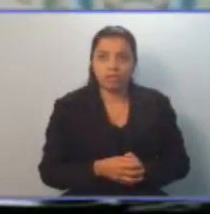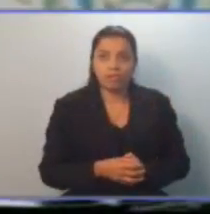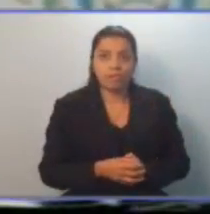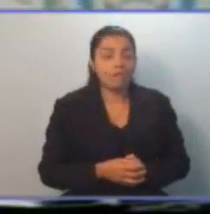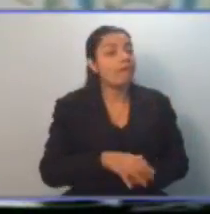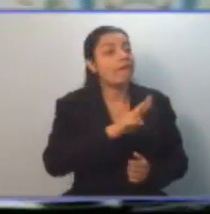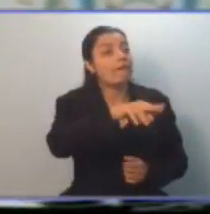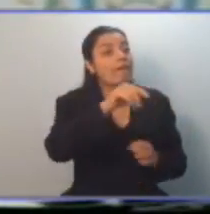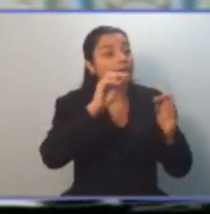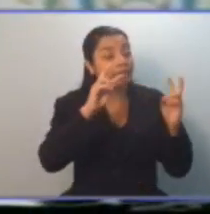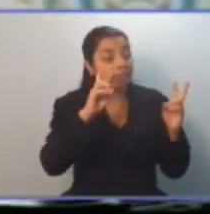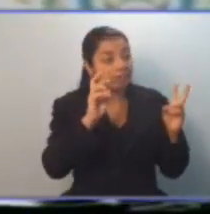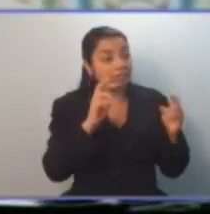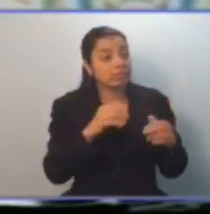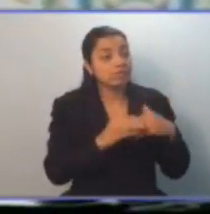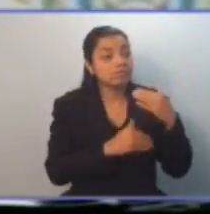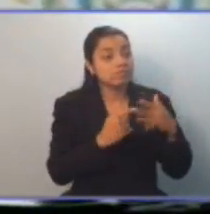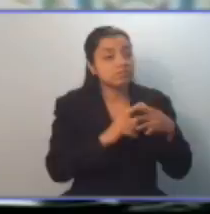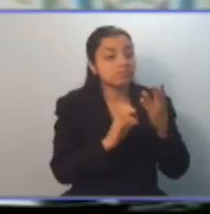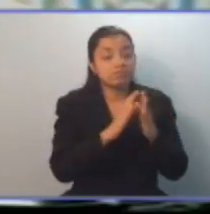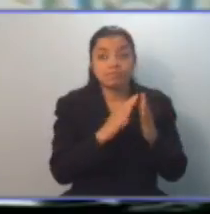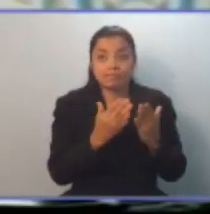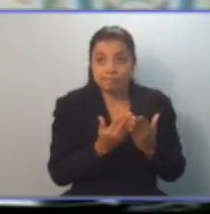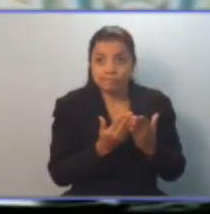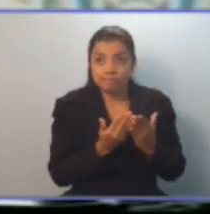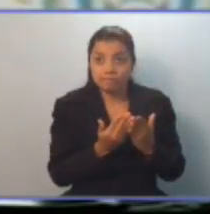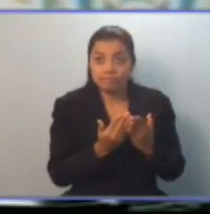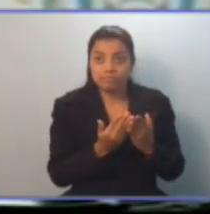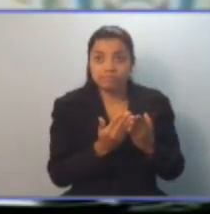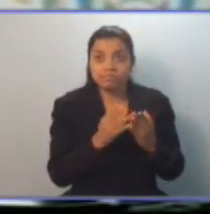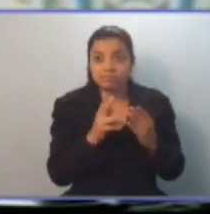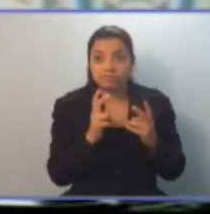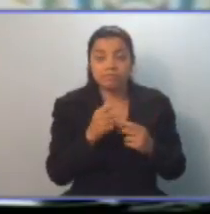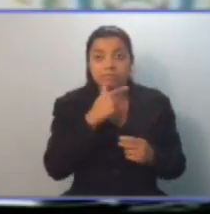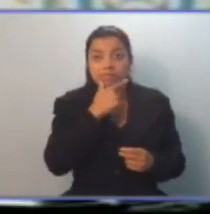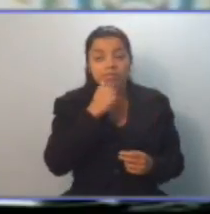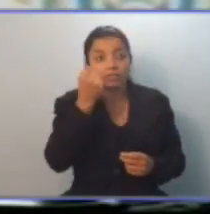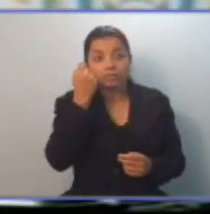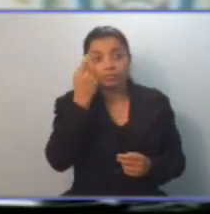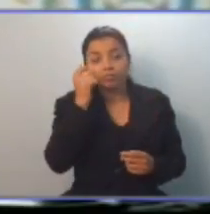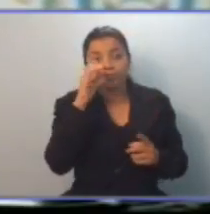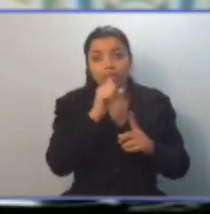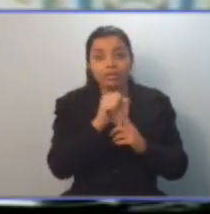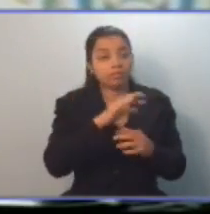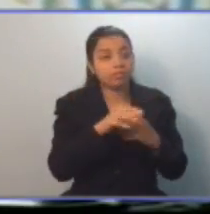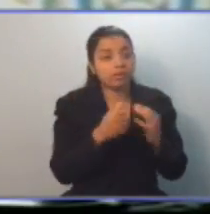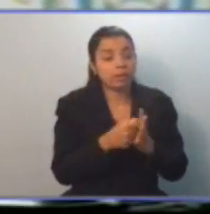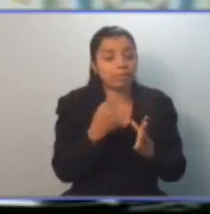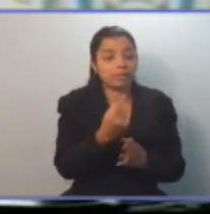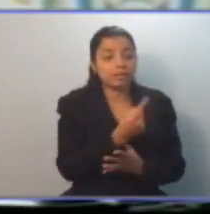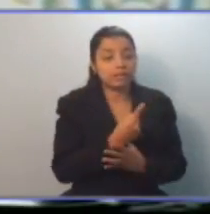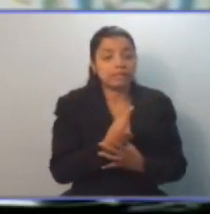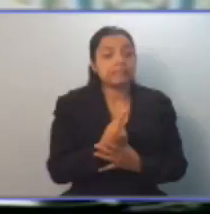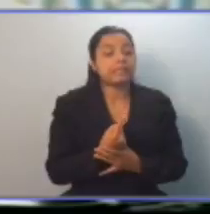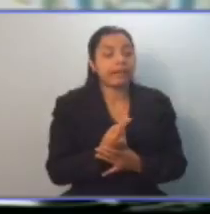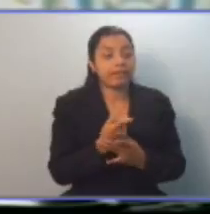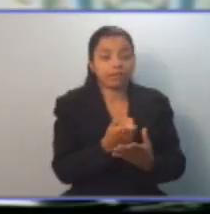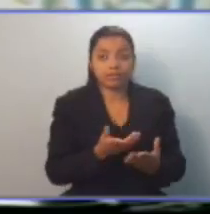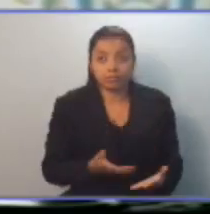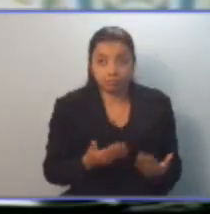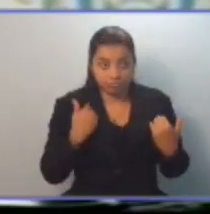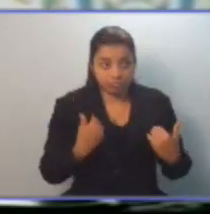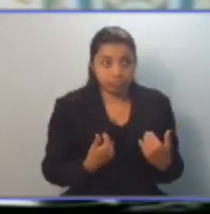Bueno, en ese punto la Sala de lo Constitucional parte de una interpretación de que todas las personas tienen derecho a